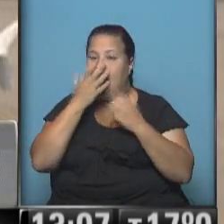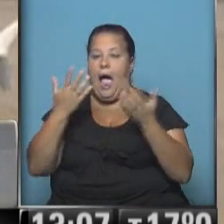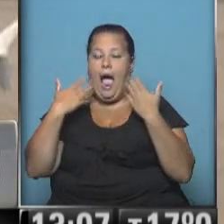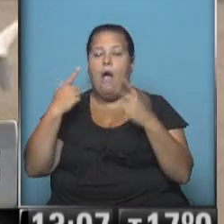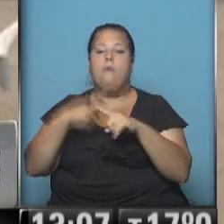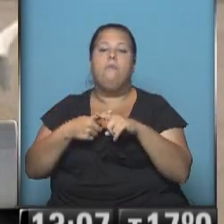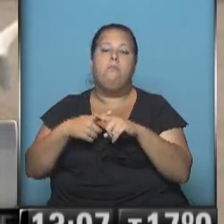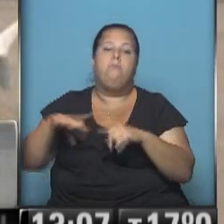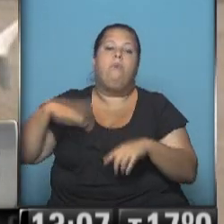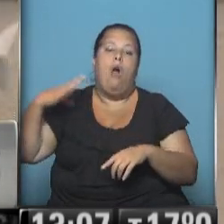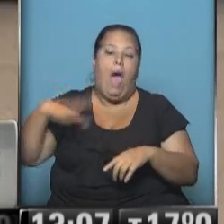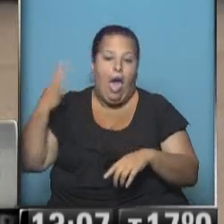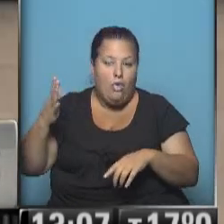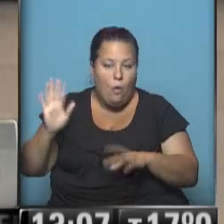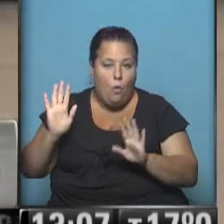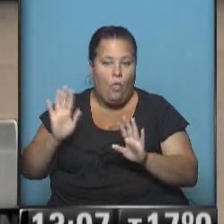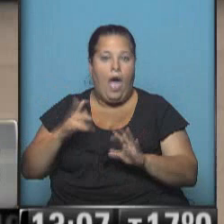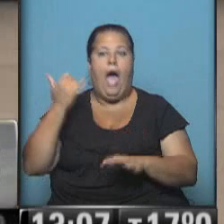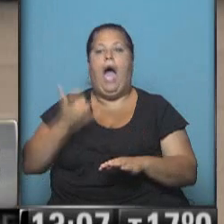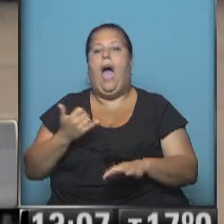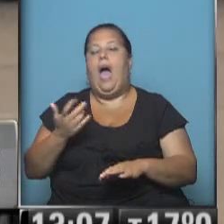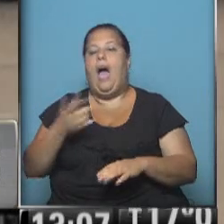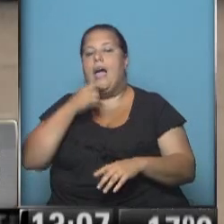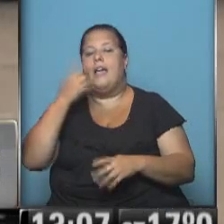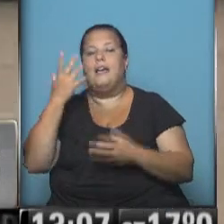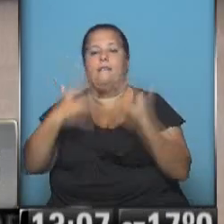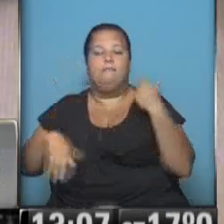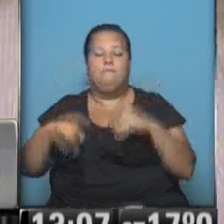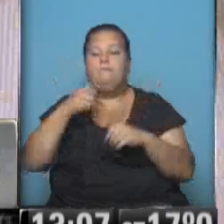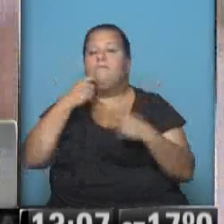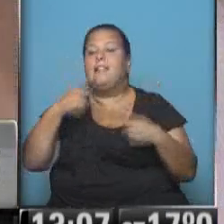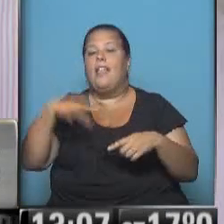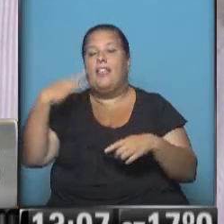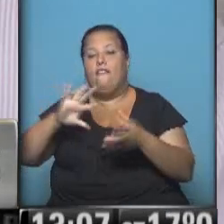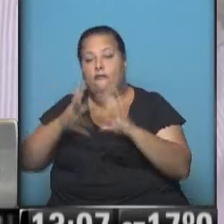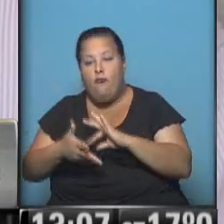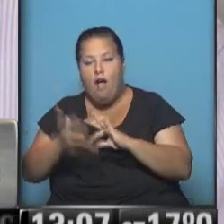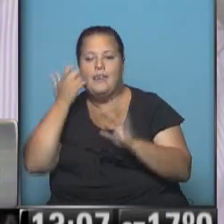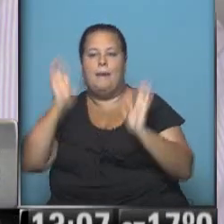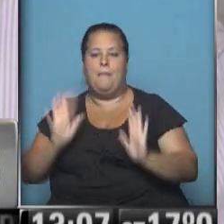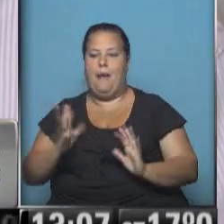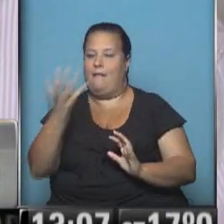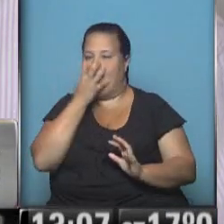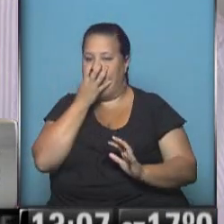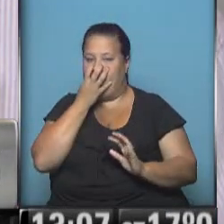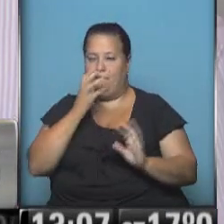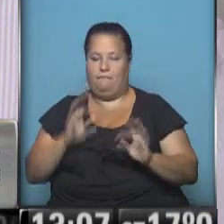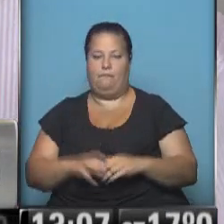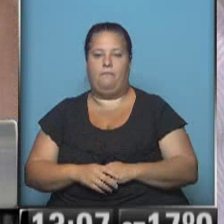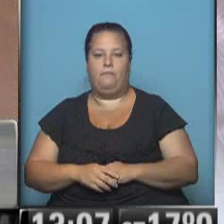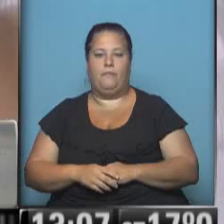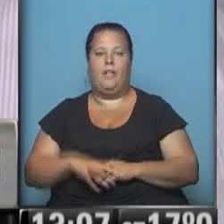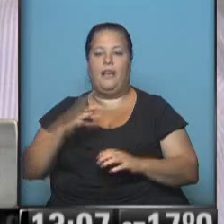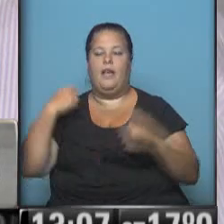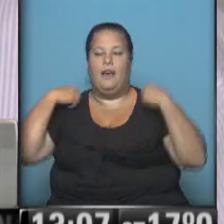por el caso supuesto de que pudiese haber una despresurización y de esa manera ya está con su máscara colocada y